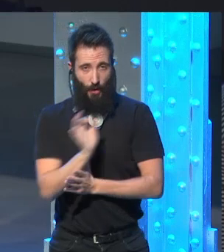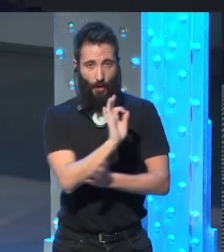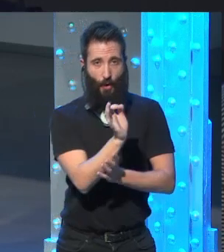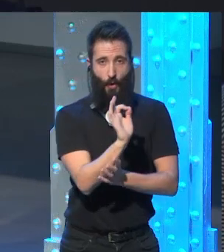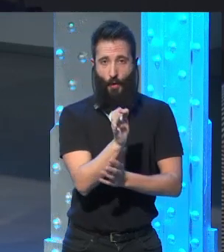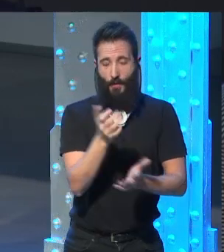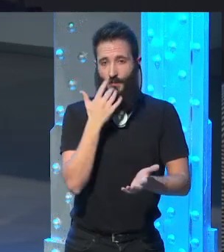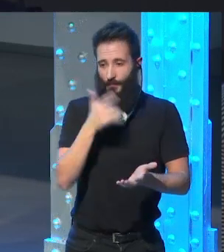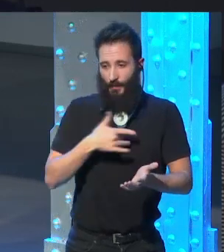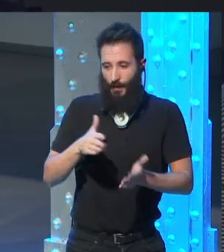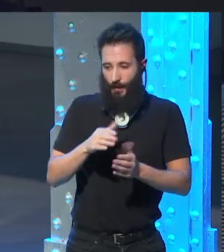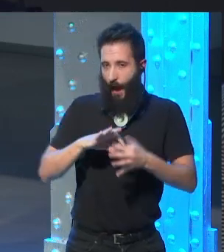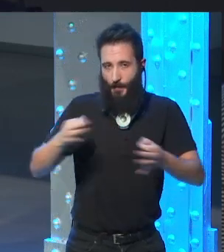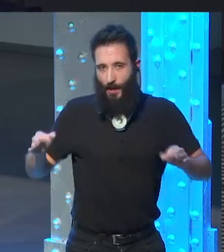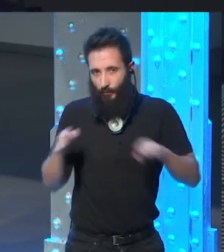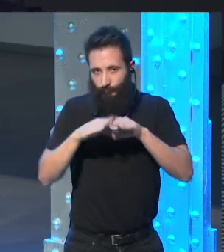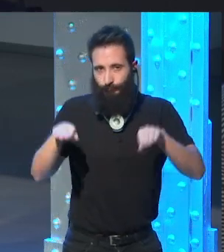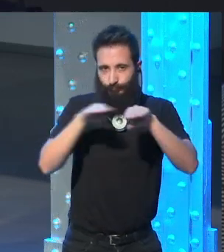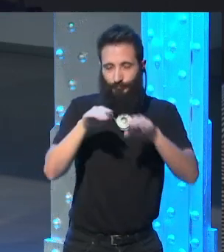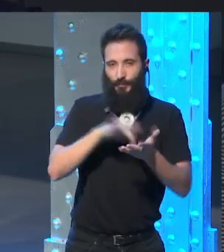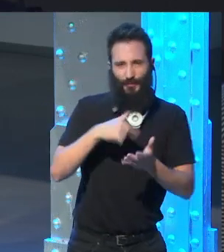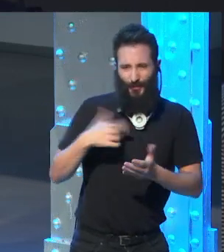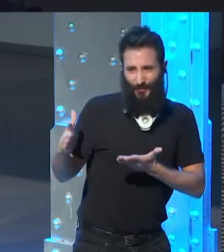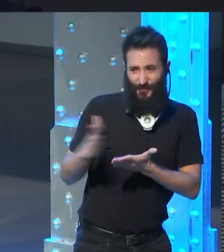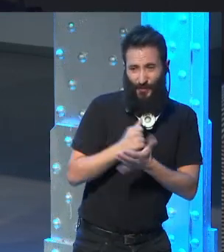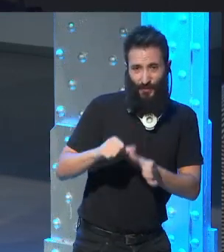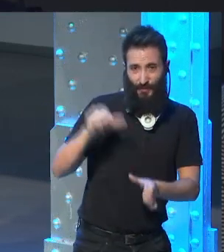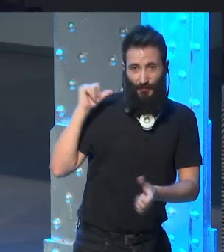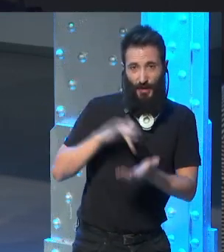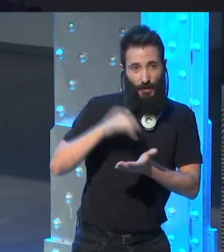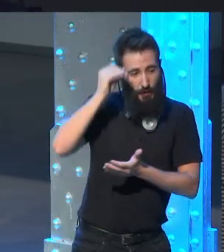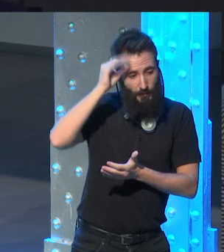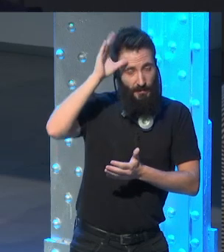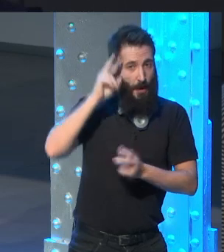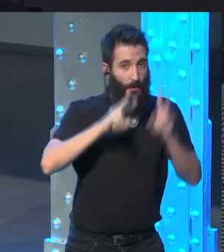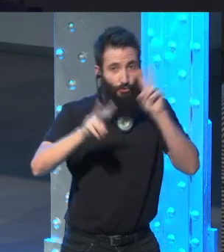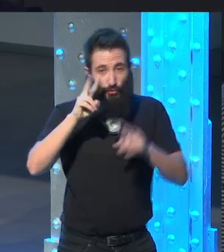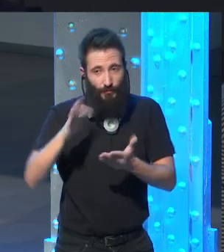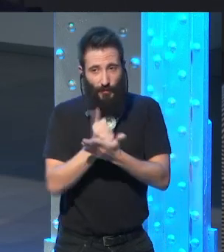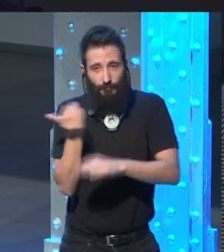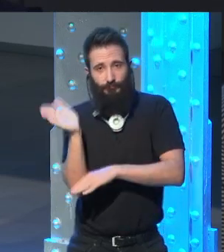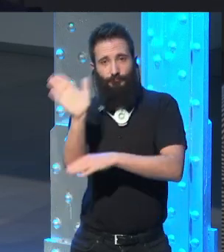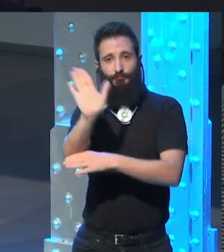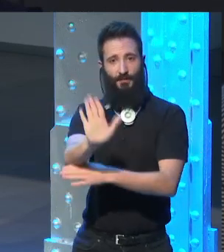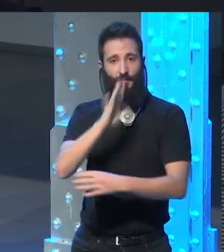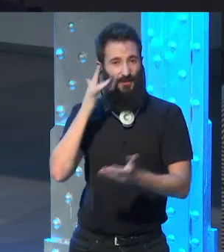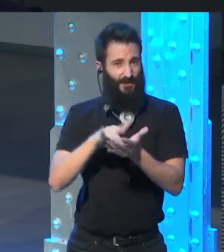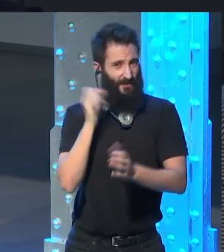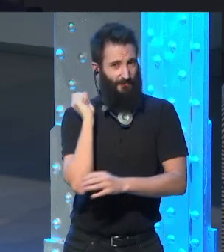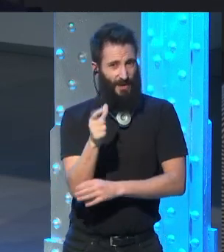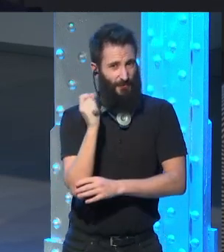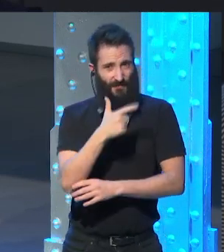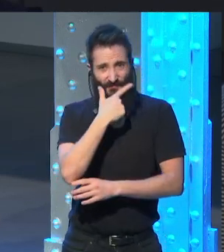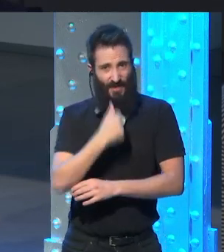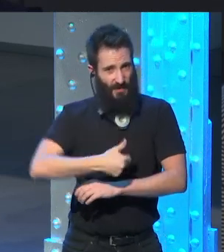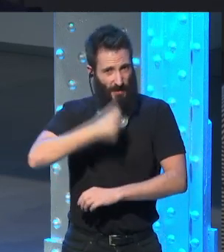mis iguales, utilizaba todo esto, toda esta capacidad visual que me resultaba mucho más visual, mucho más práctica para